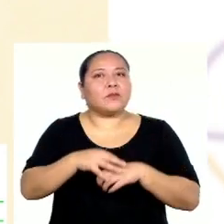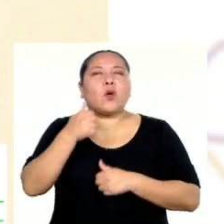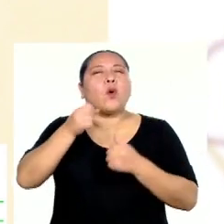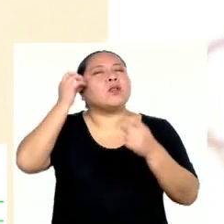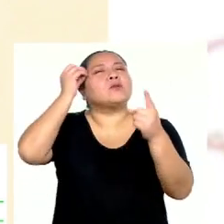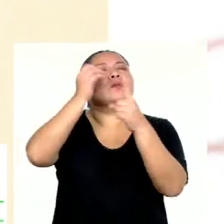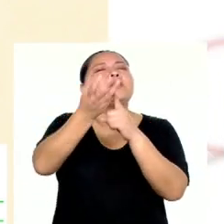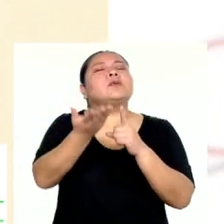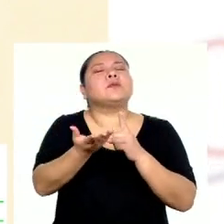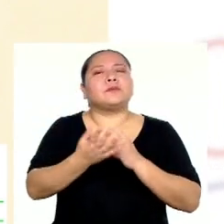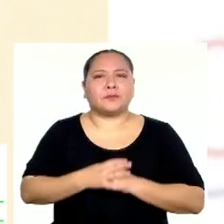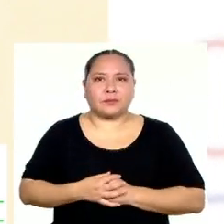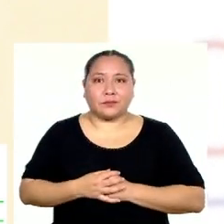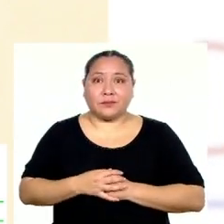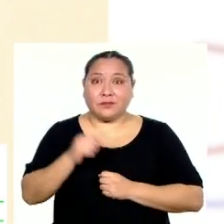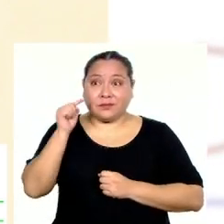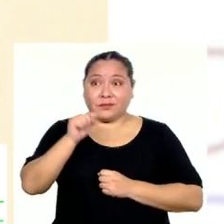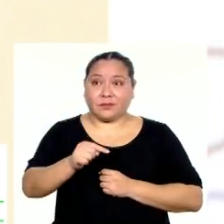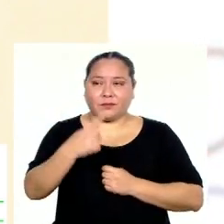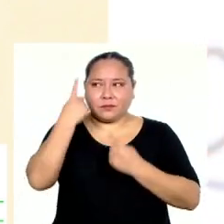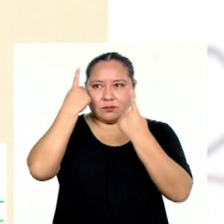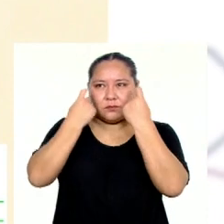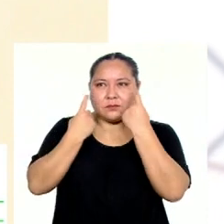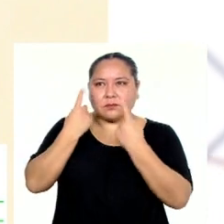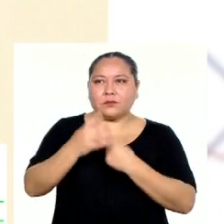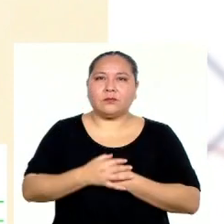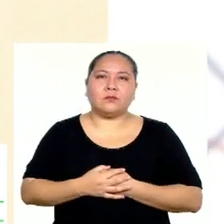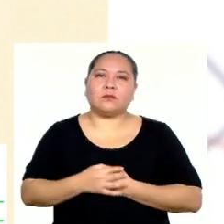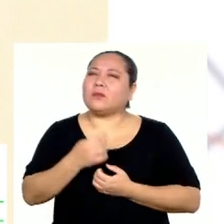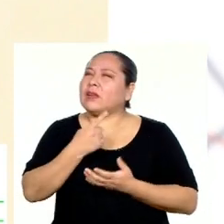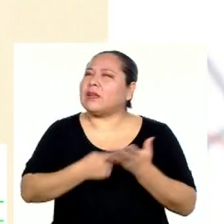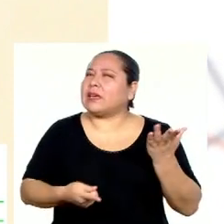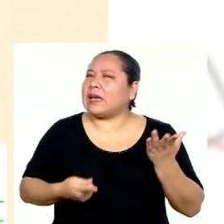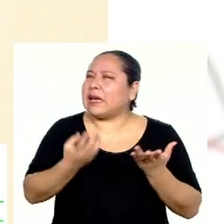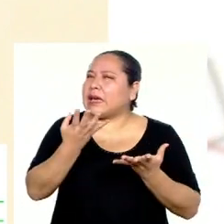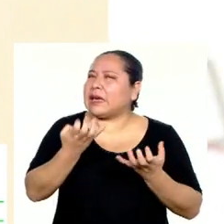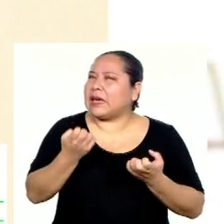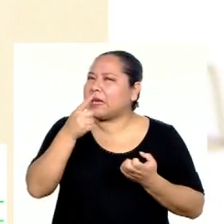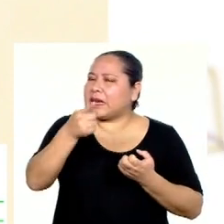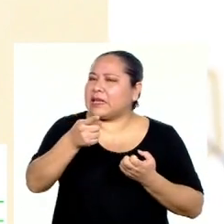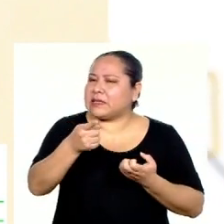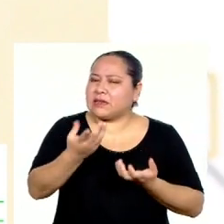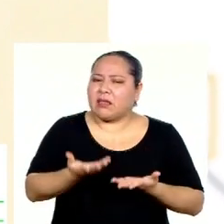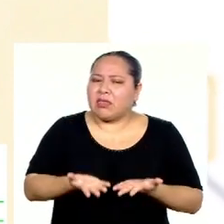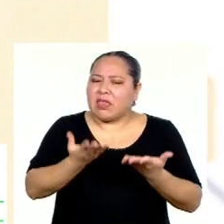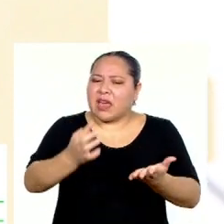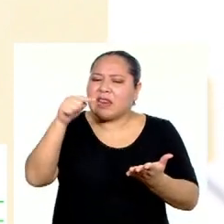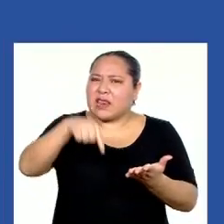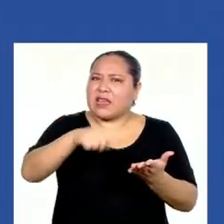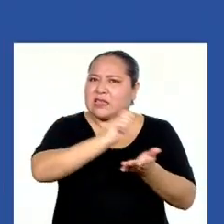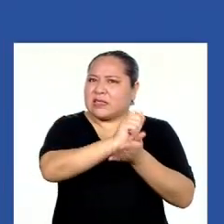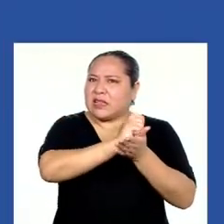propósito. Para eso nos preguntamos, ¿qué quiero lograr a través de este texto?